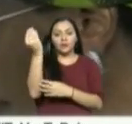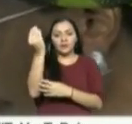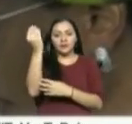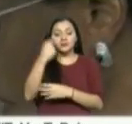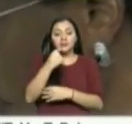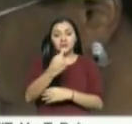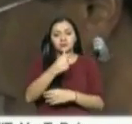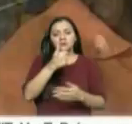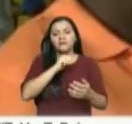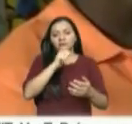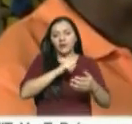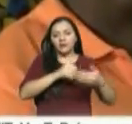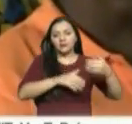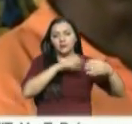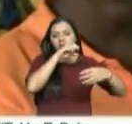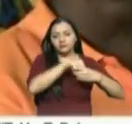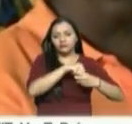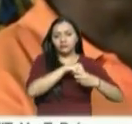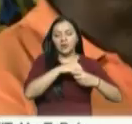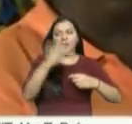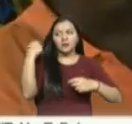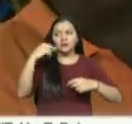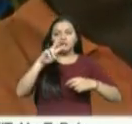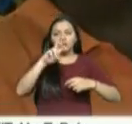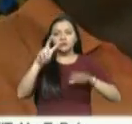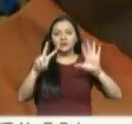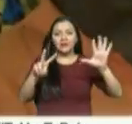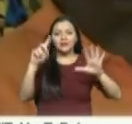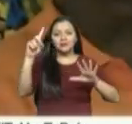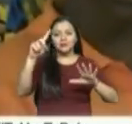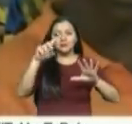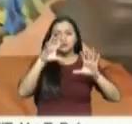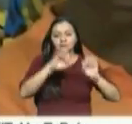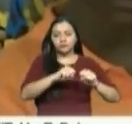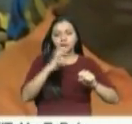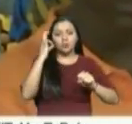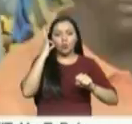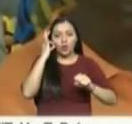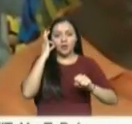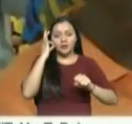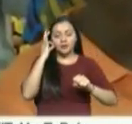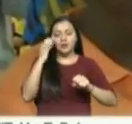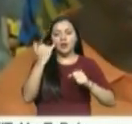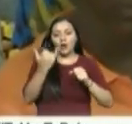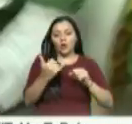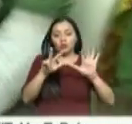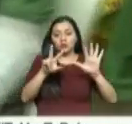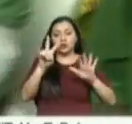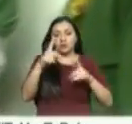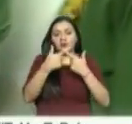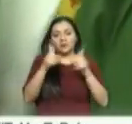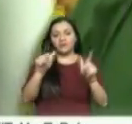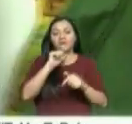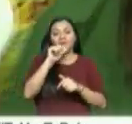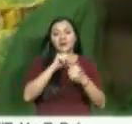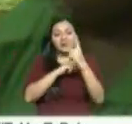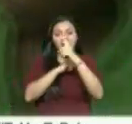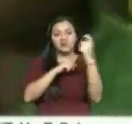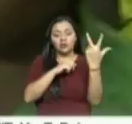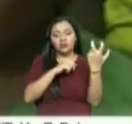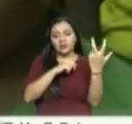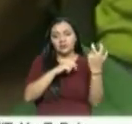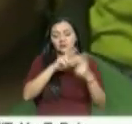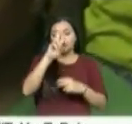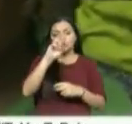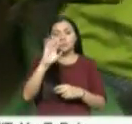las 276 que fueron secuestradas en abril de 2014 en una escuela de Chibok al noreste del país. Desde 2009,